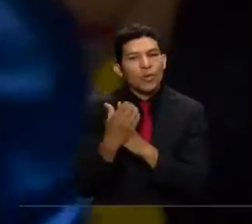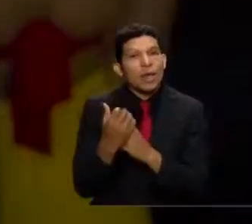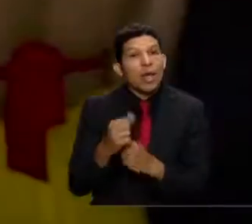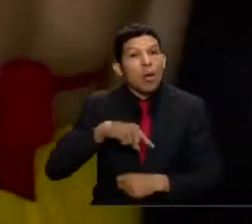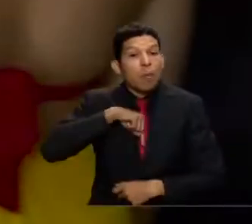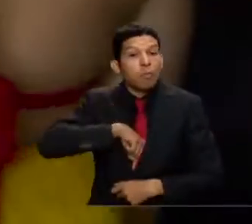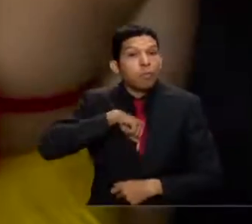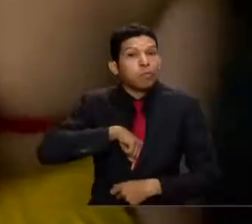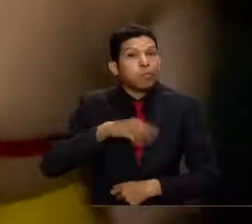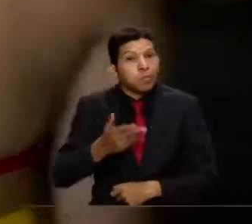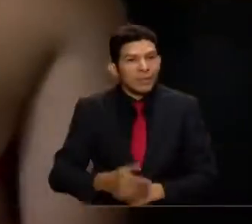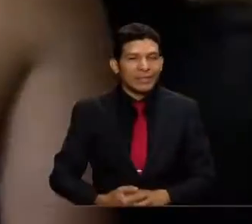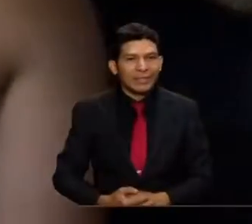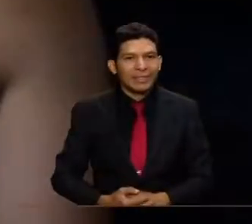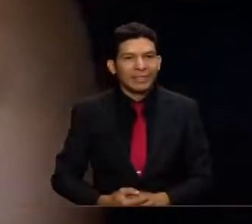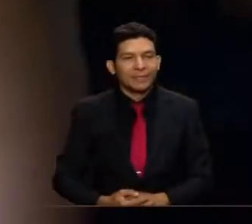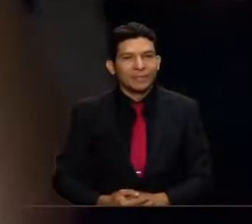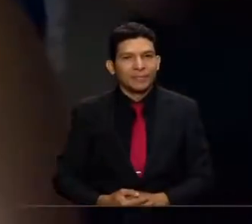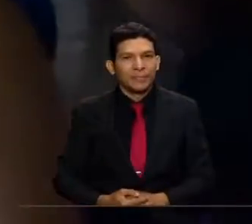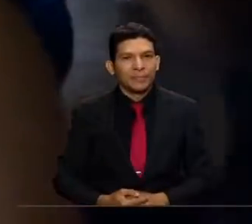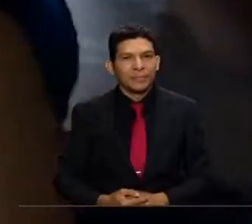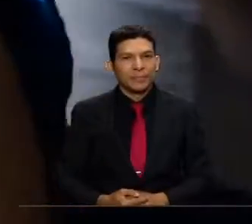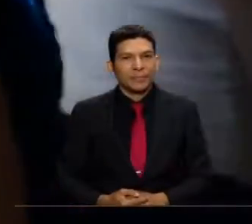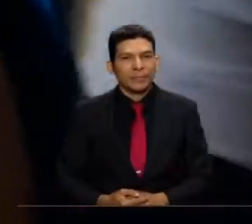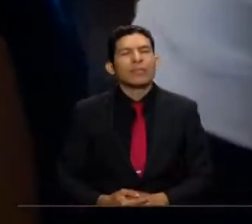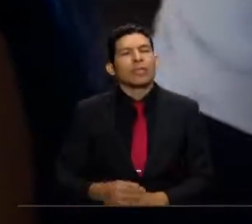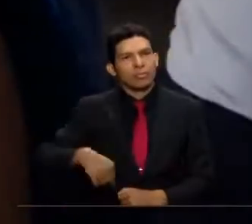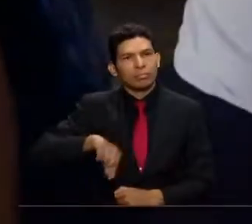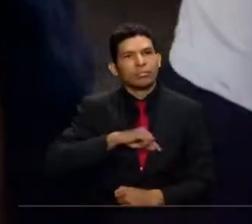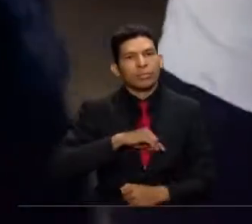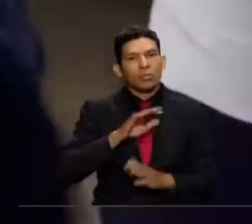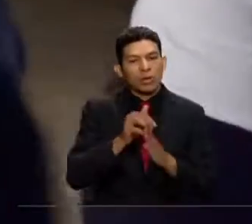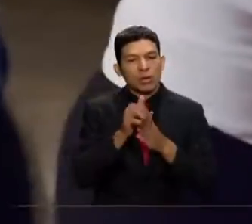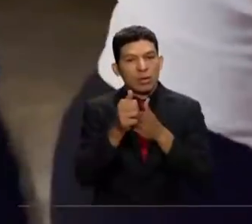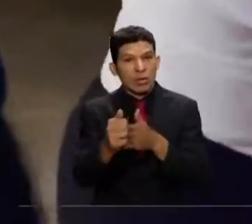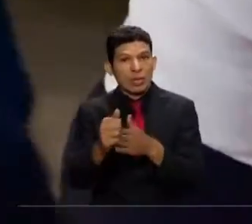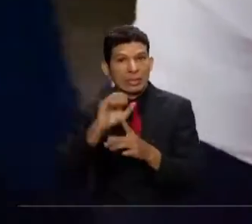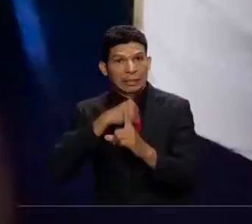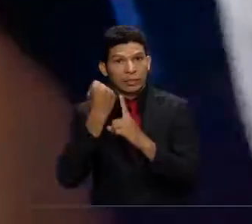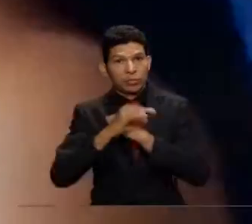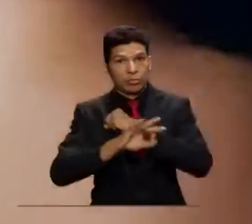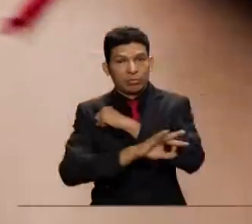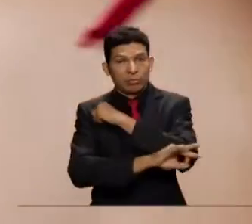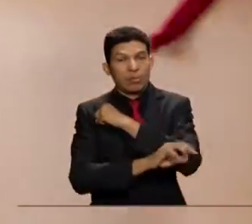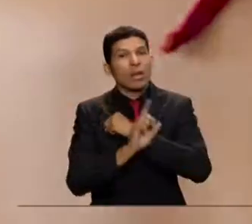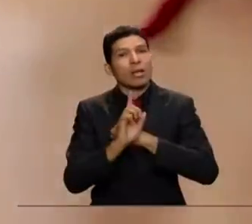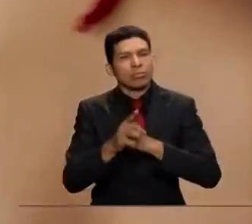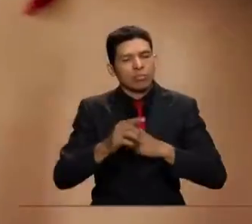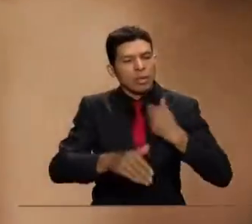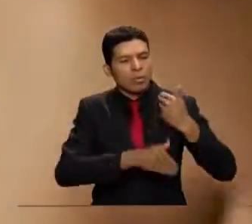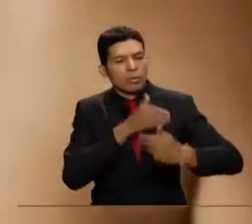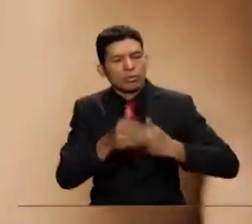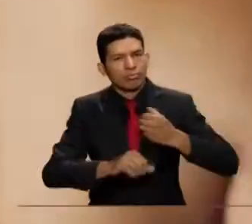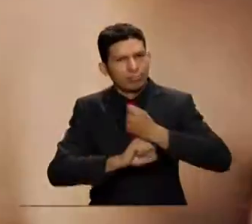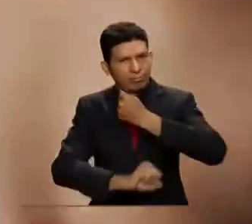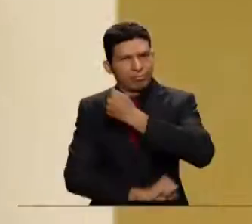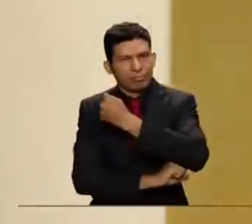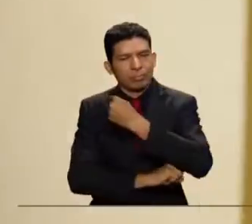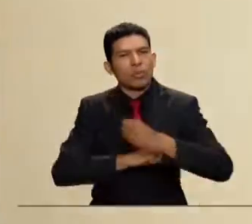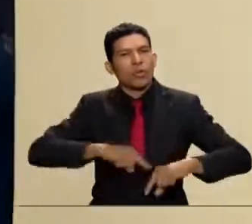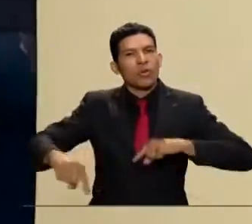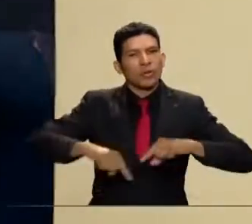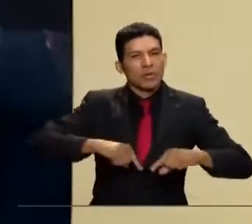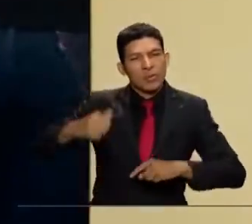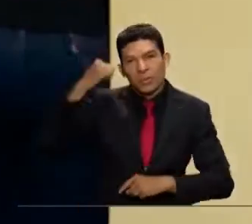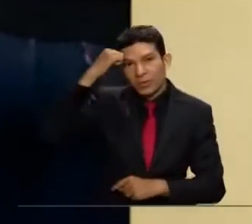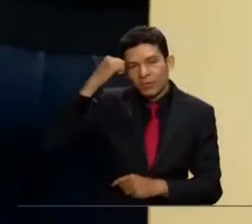mismos. En Somos Pacífico, la orientación psicosocial es la base de los procesos. Coordinadores, profesores y